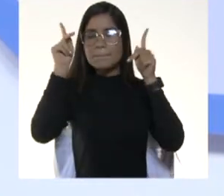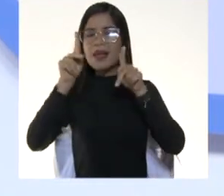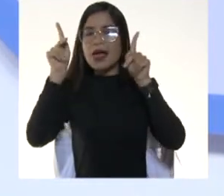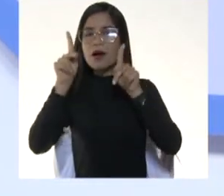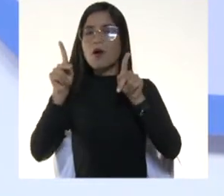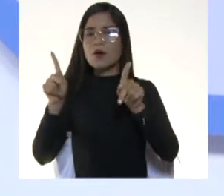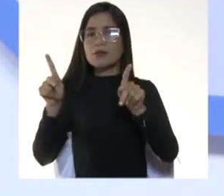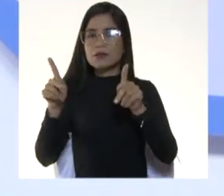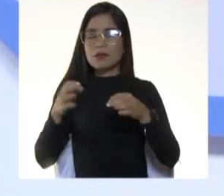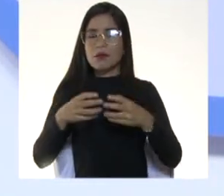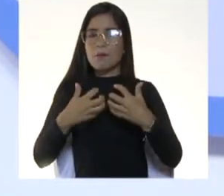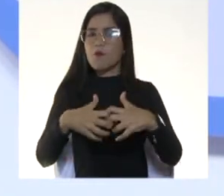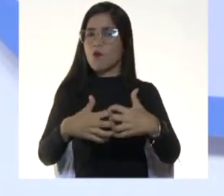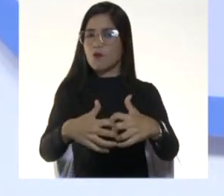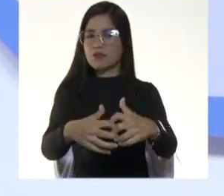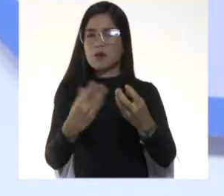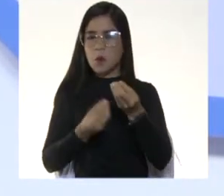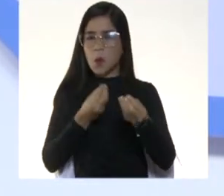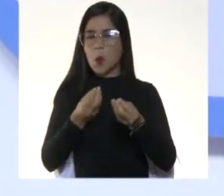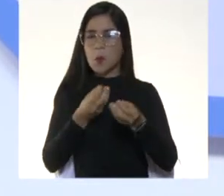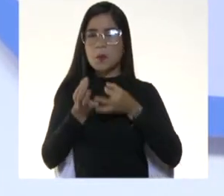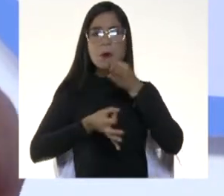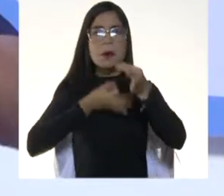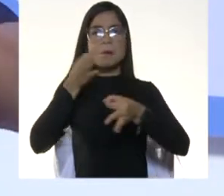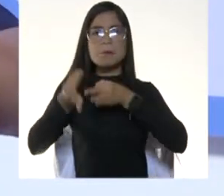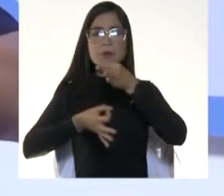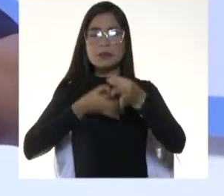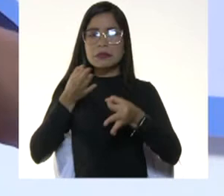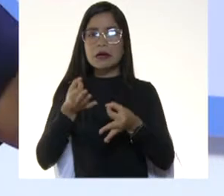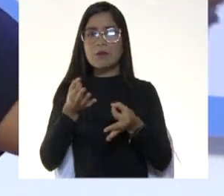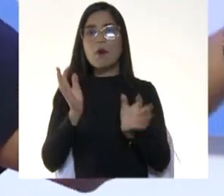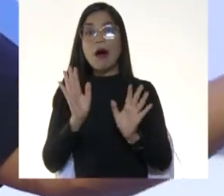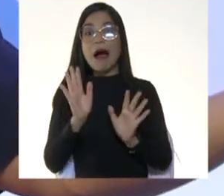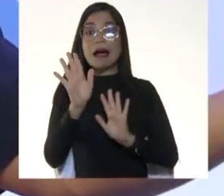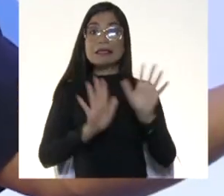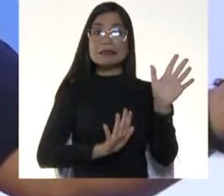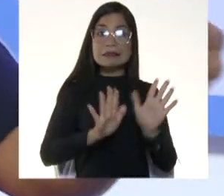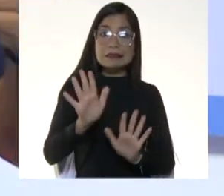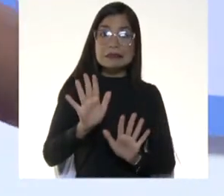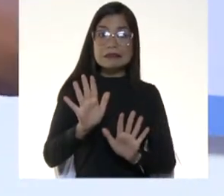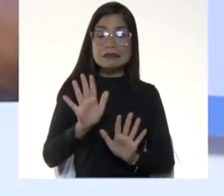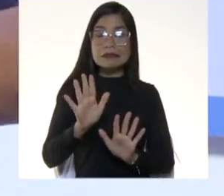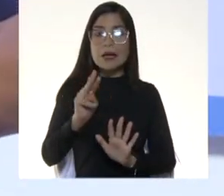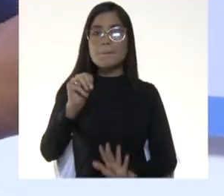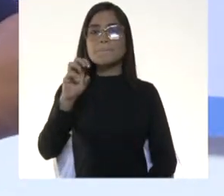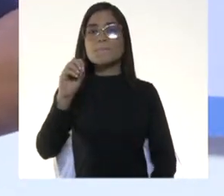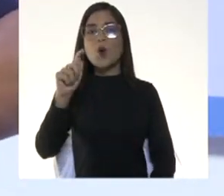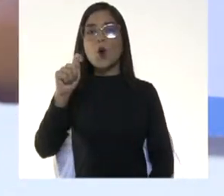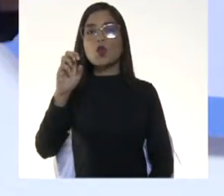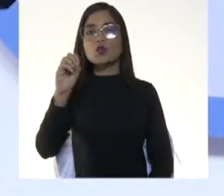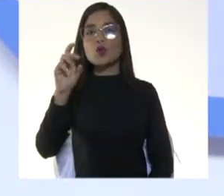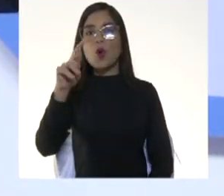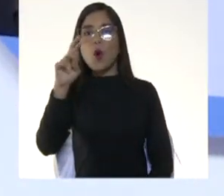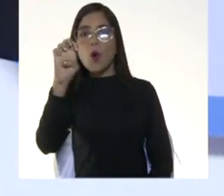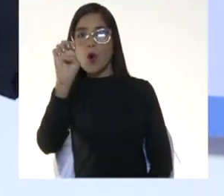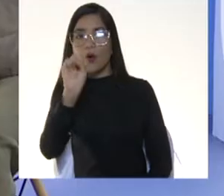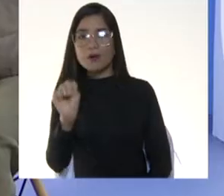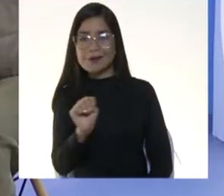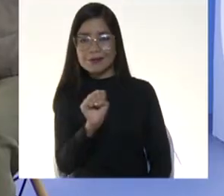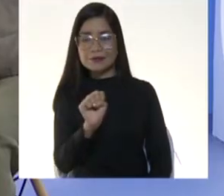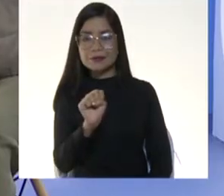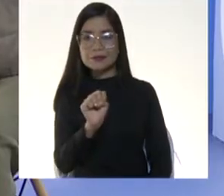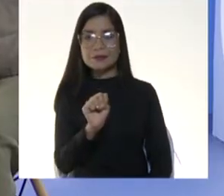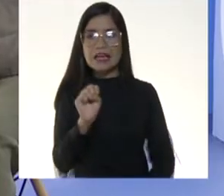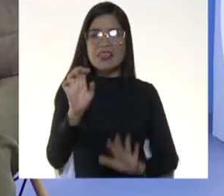productiva? ¿Cómo le explicamos entonces a los chamos ahora, mira, son 15 motores, son 17 motores, son 22 motores, el motor no sé...